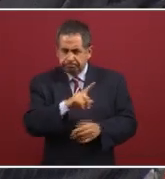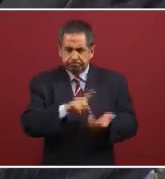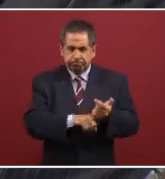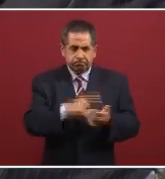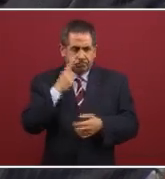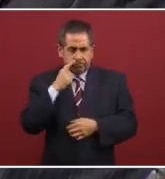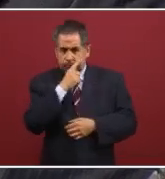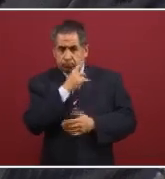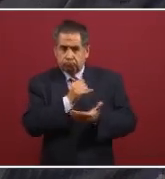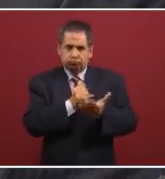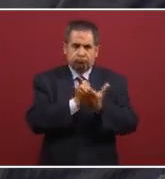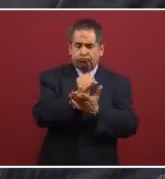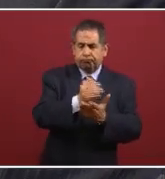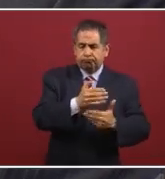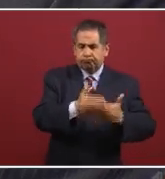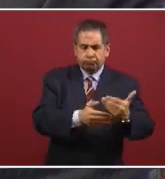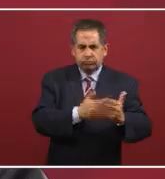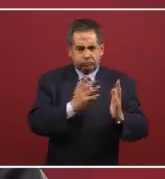autonomía del Banco de México